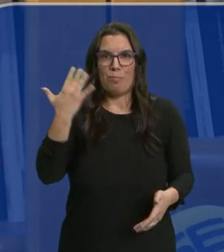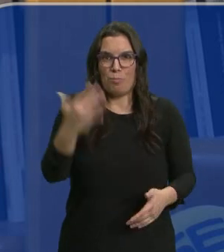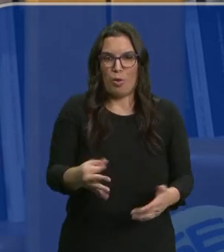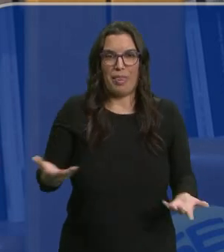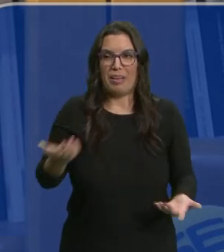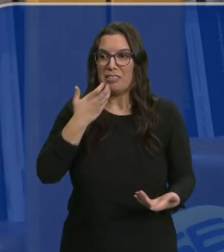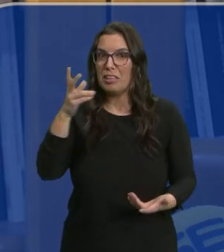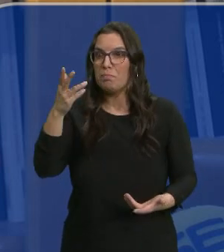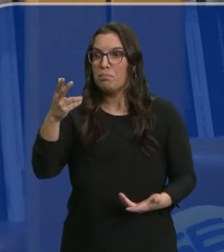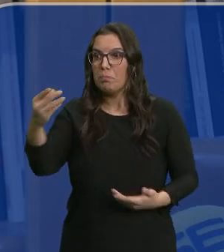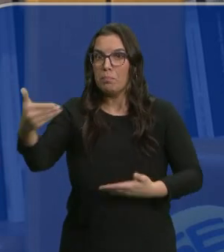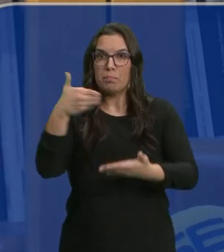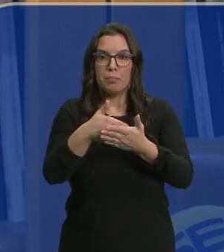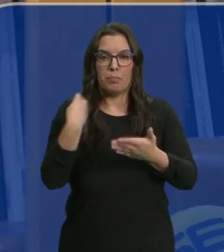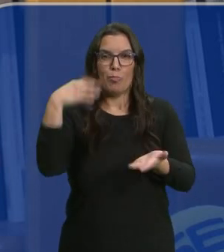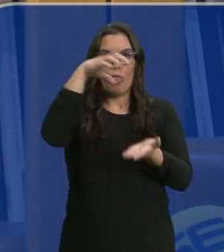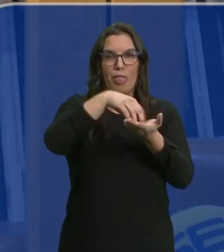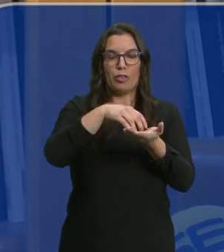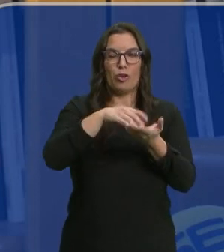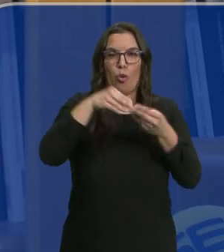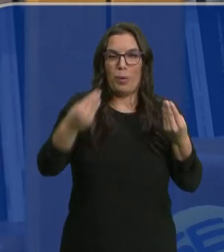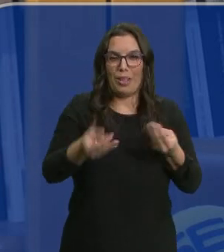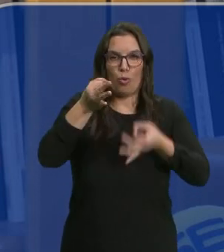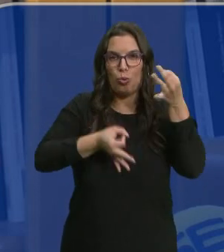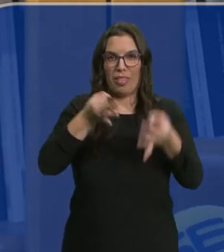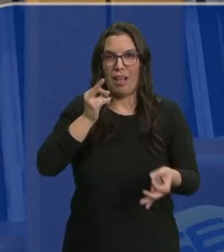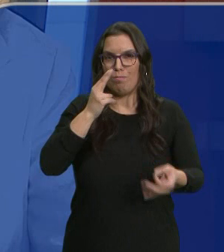el que quiera acceder a ellos desde el Centro de Documentación Judicial.